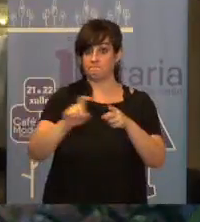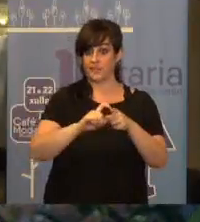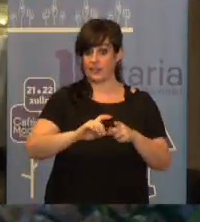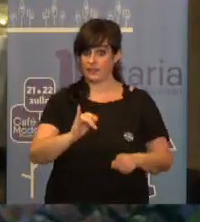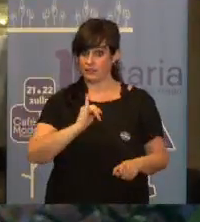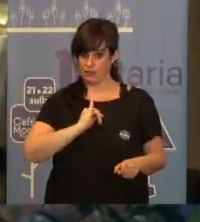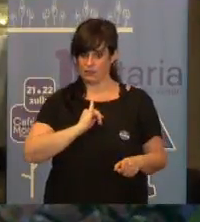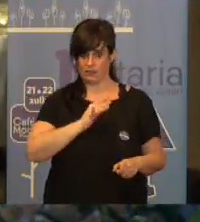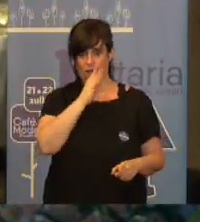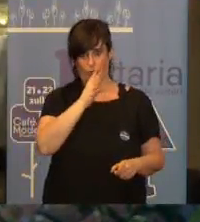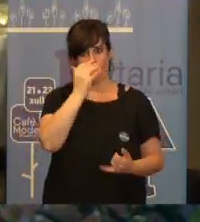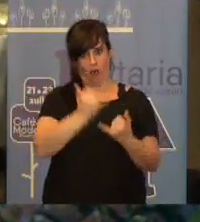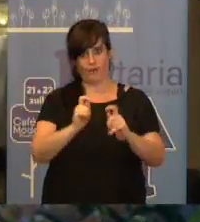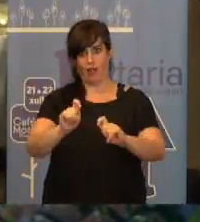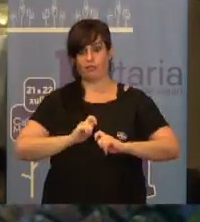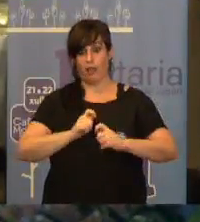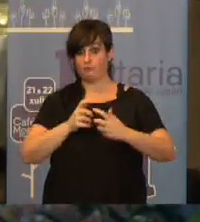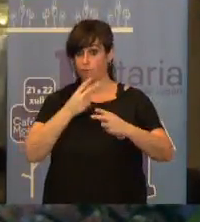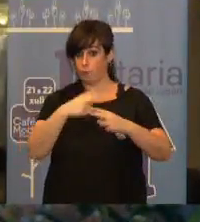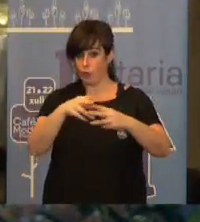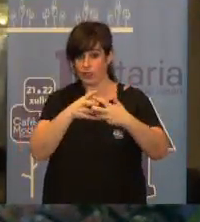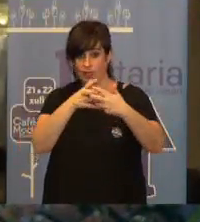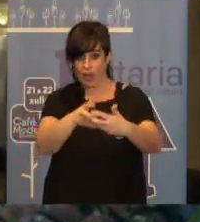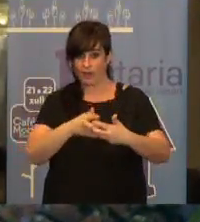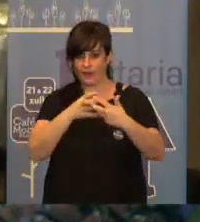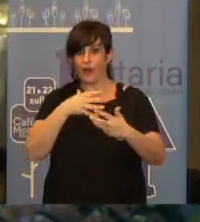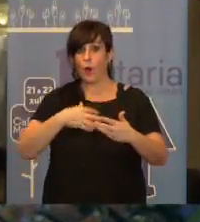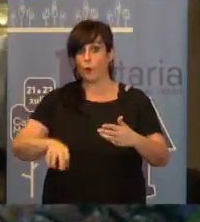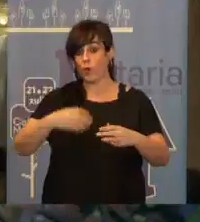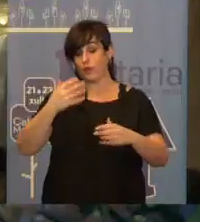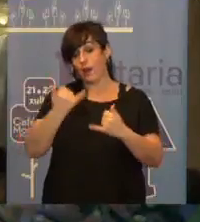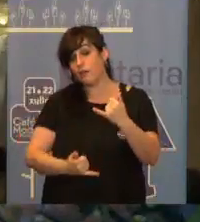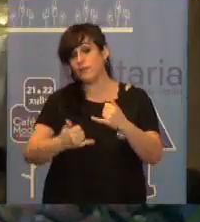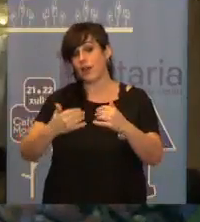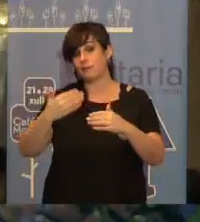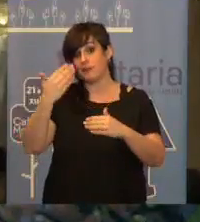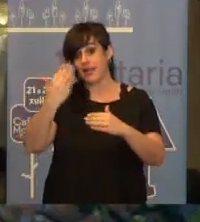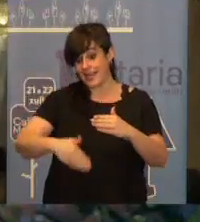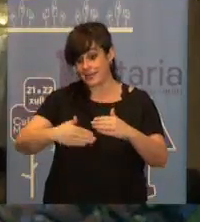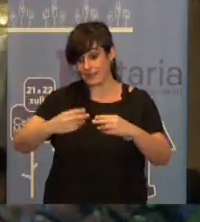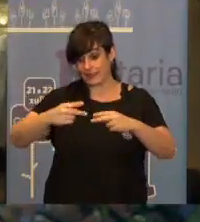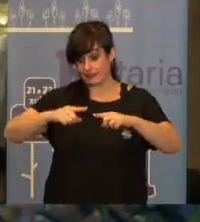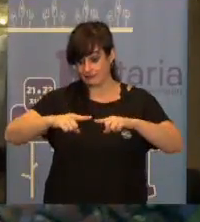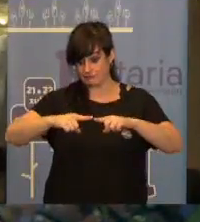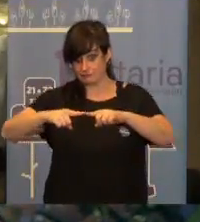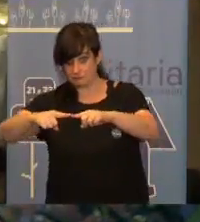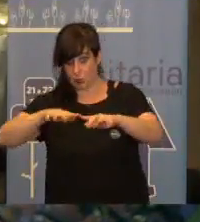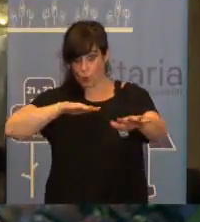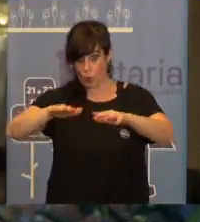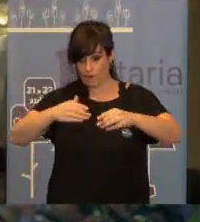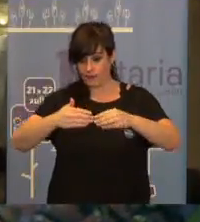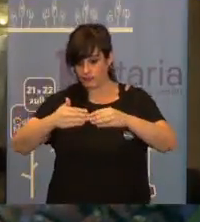loita política, tan prexudicial pode ser mover os marcos para roubarlle un cacho de leira ao